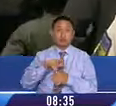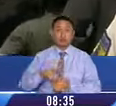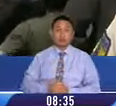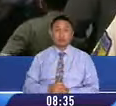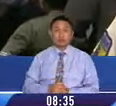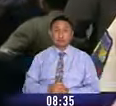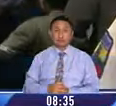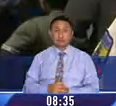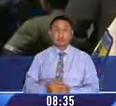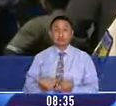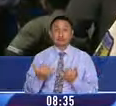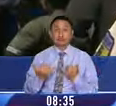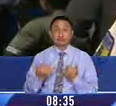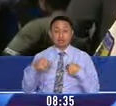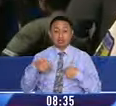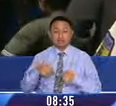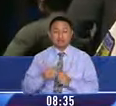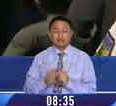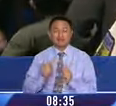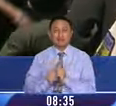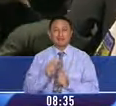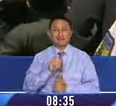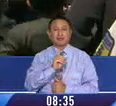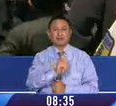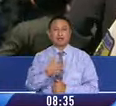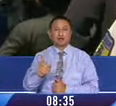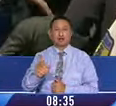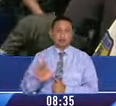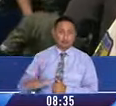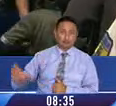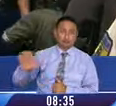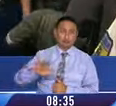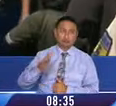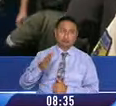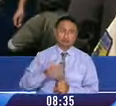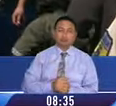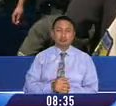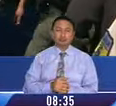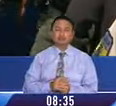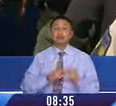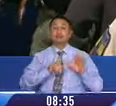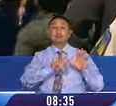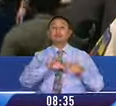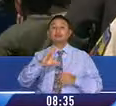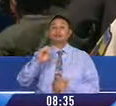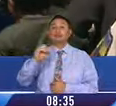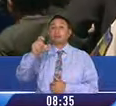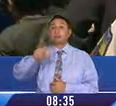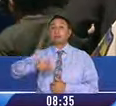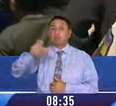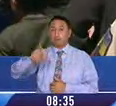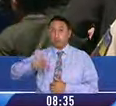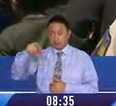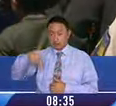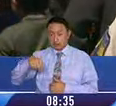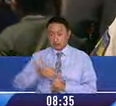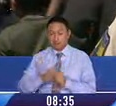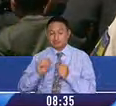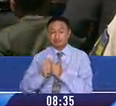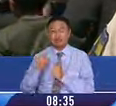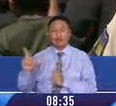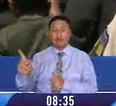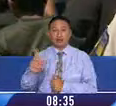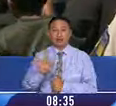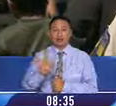Estamos interviniendo ahora cada uno de los circuitos. Existen aproximadamente 60 personas que están destinadas a cada uno de los